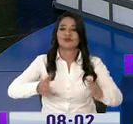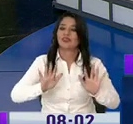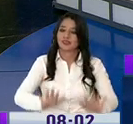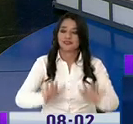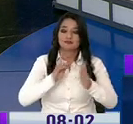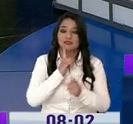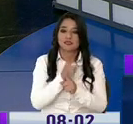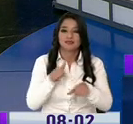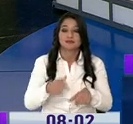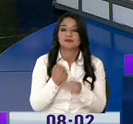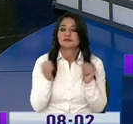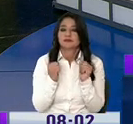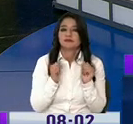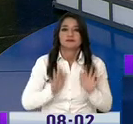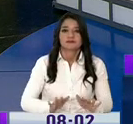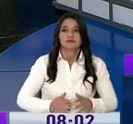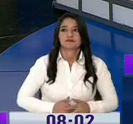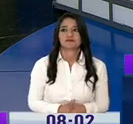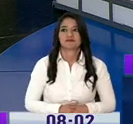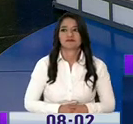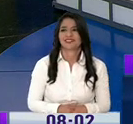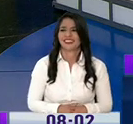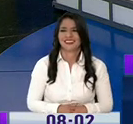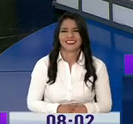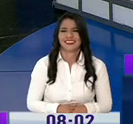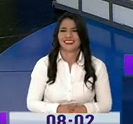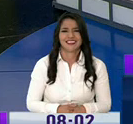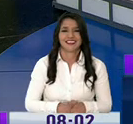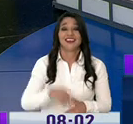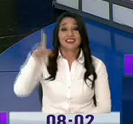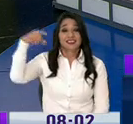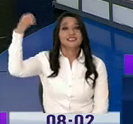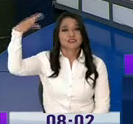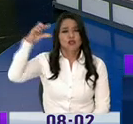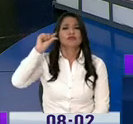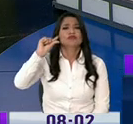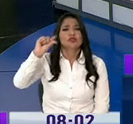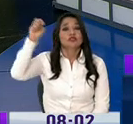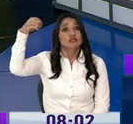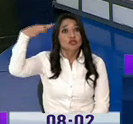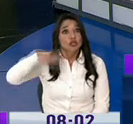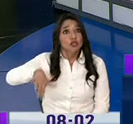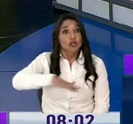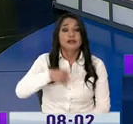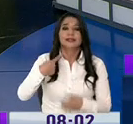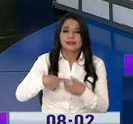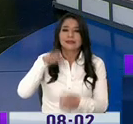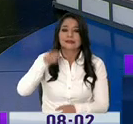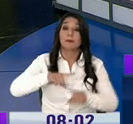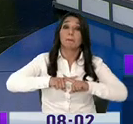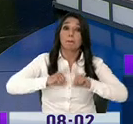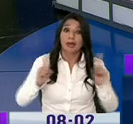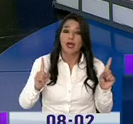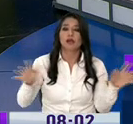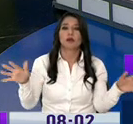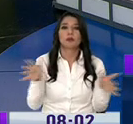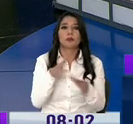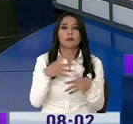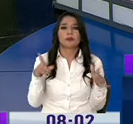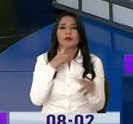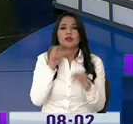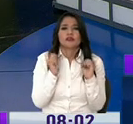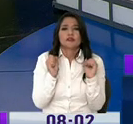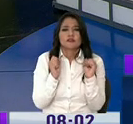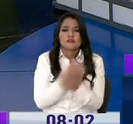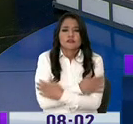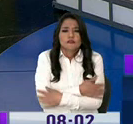día sí el frío está, así que por más de que aparentemente hay sol, porque sí, hay algunas partes de la ciudad que tiene sol, la gran mayoría de Quito está nublado y